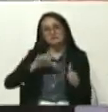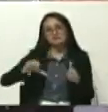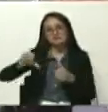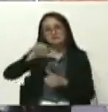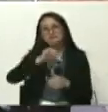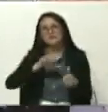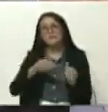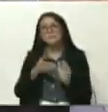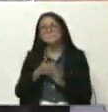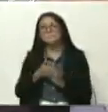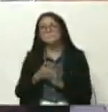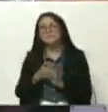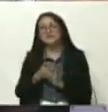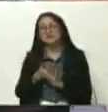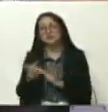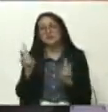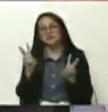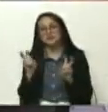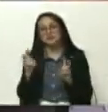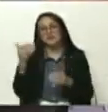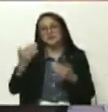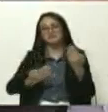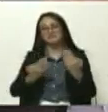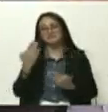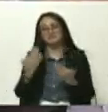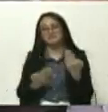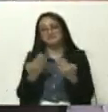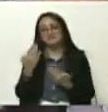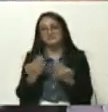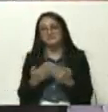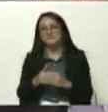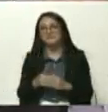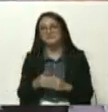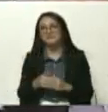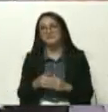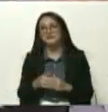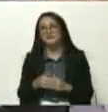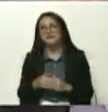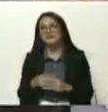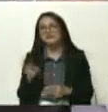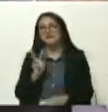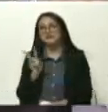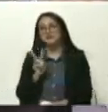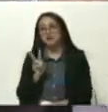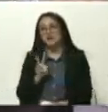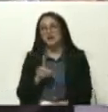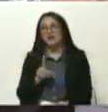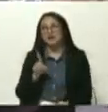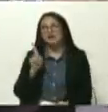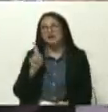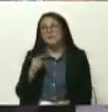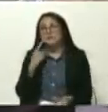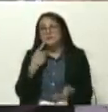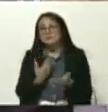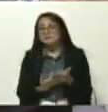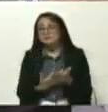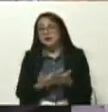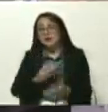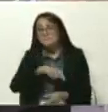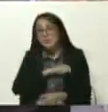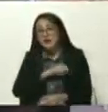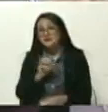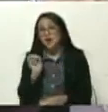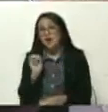Ahora, sobre la mesa de o candidatas a estas bases rotatorias, además de Venezuela, también se está planteando España o